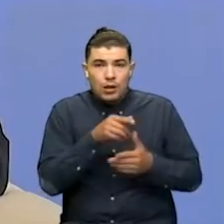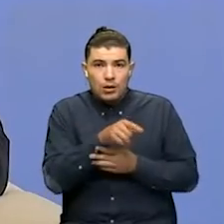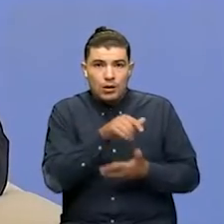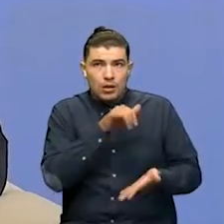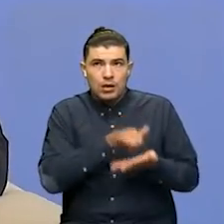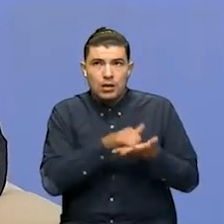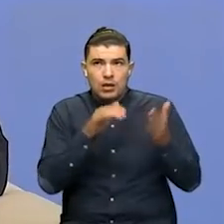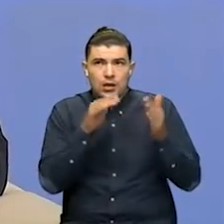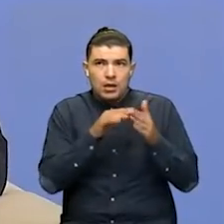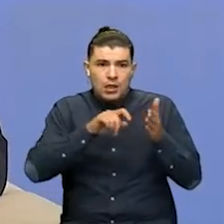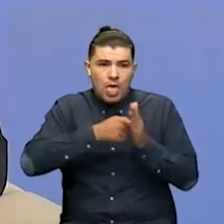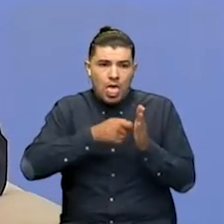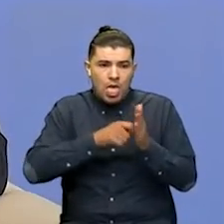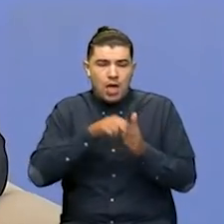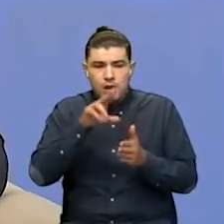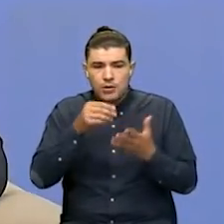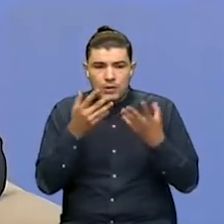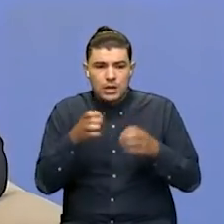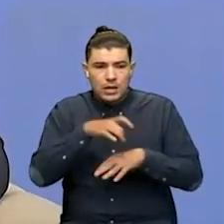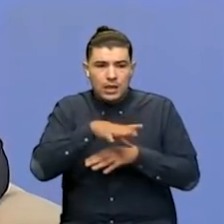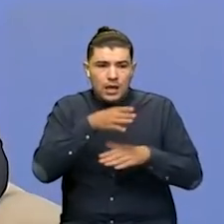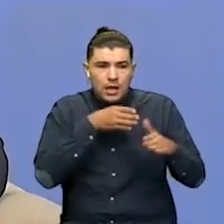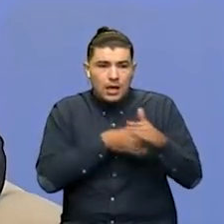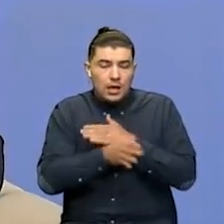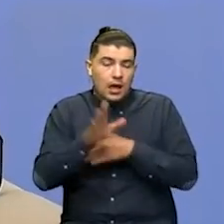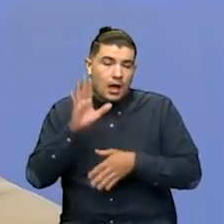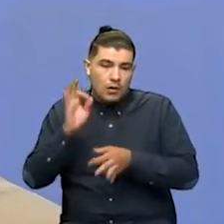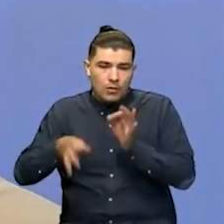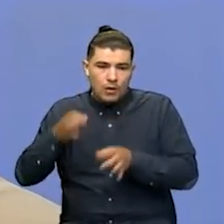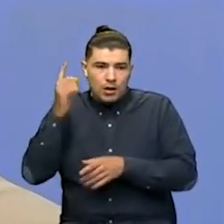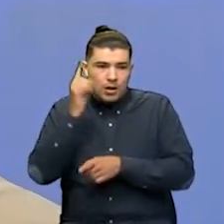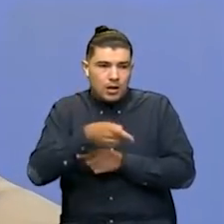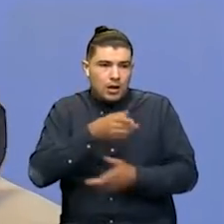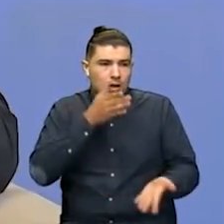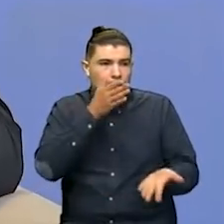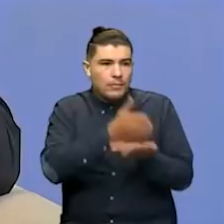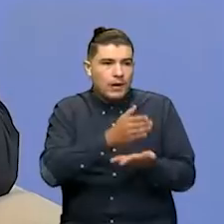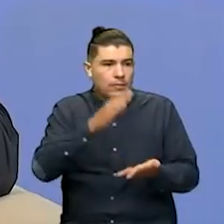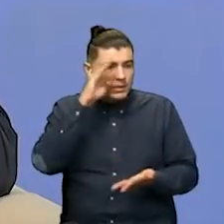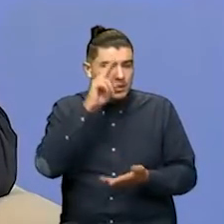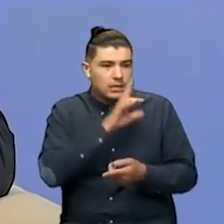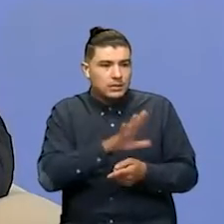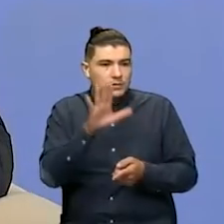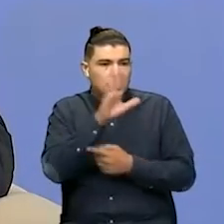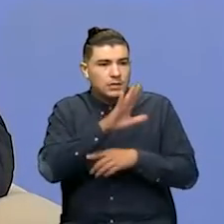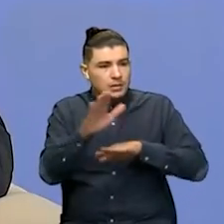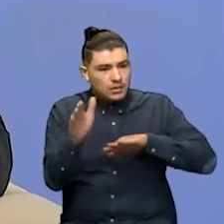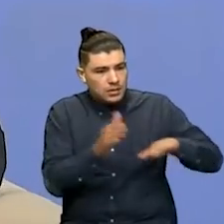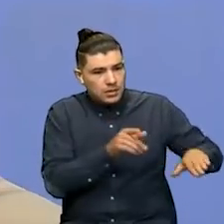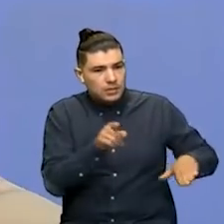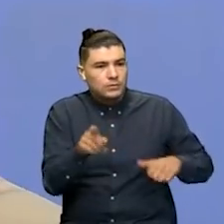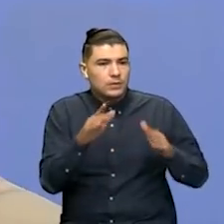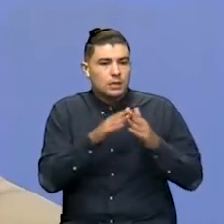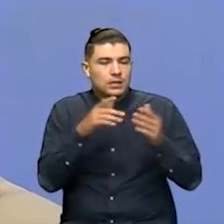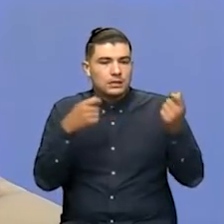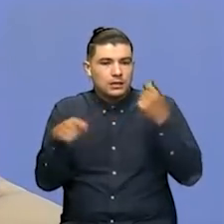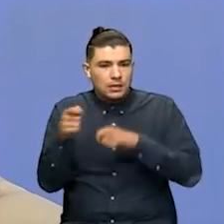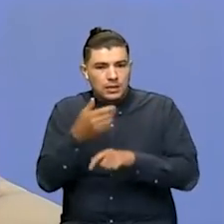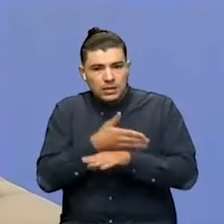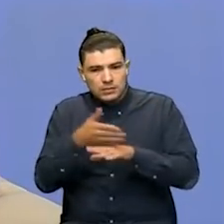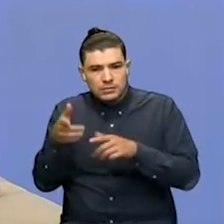las puertas y demás y no quiere dejar, simplemente por orden de un juez va a la policía, la saca a ella, se hace el remate de ese bien inmueble